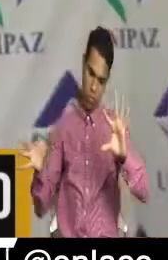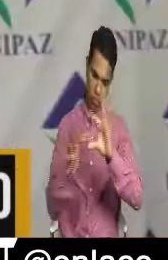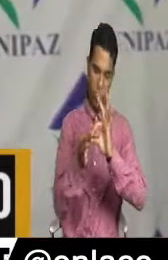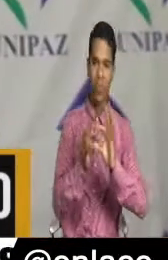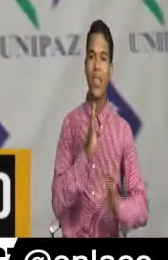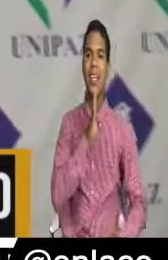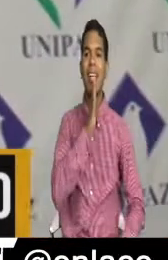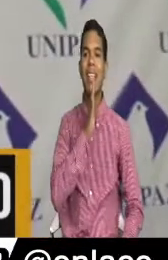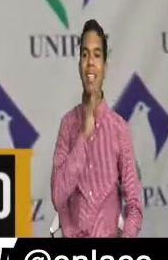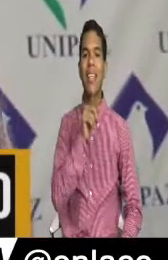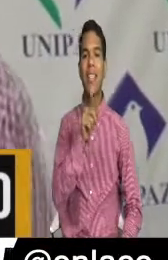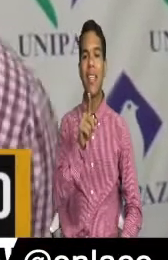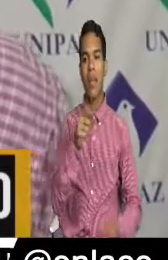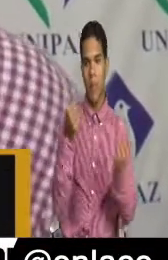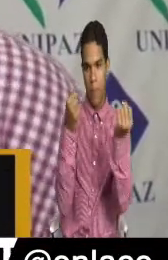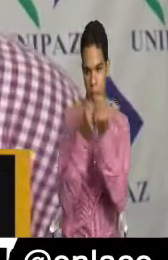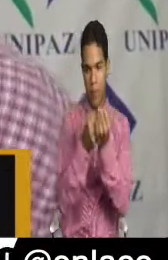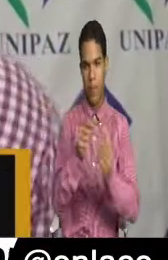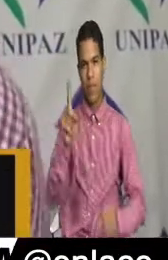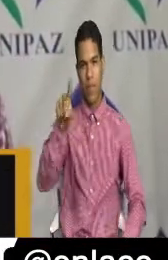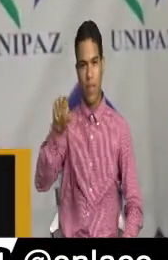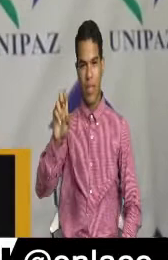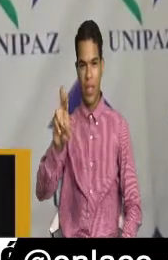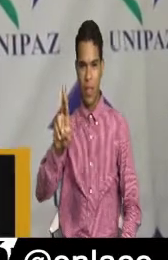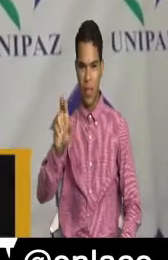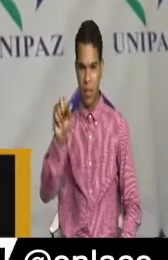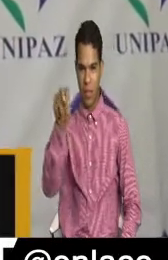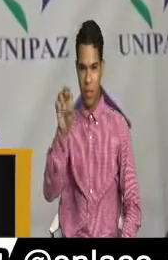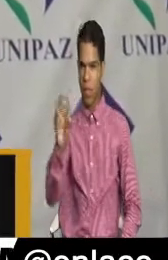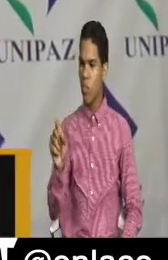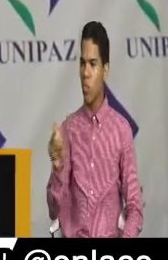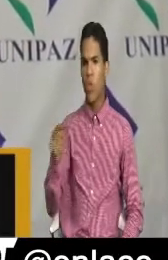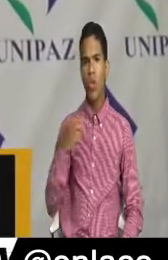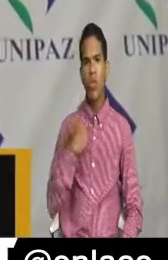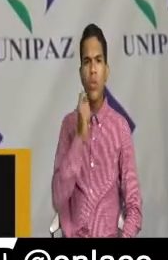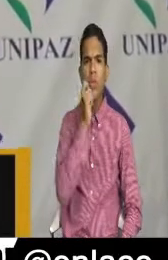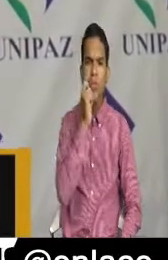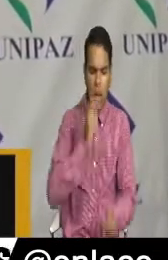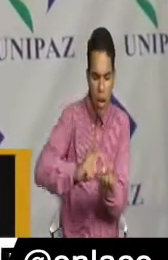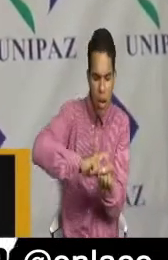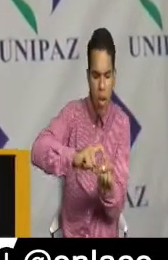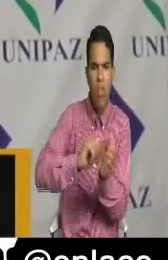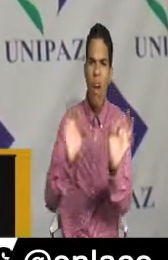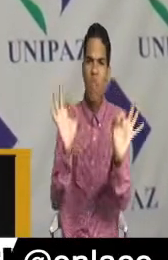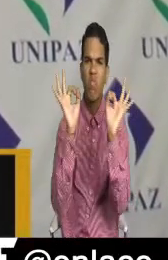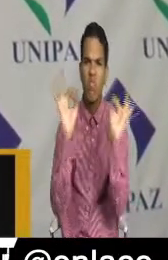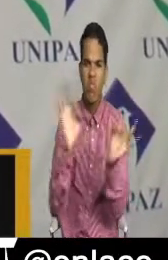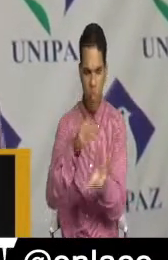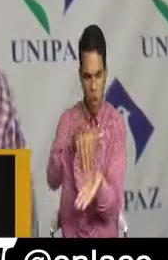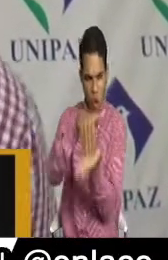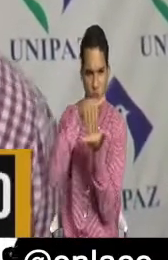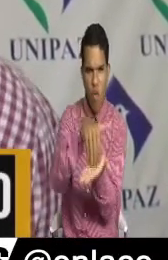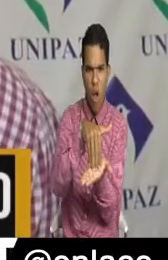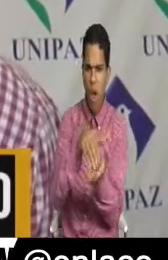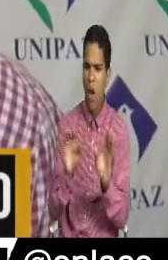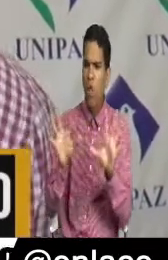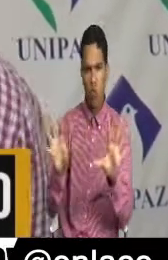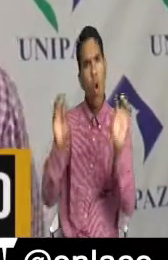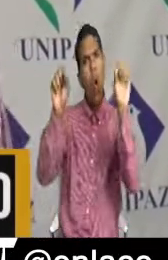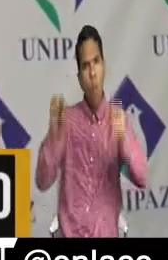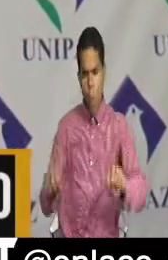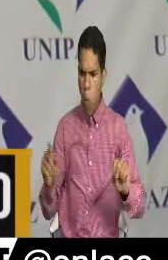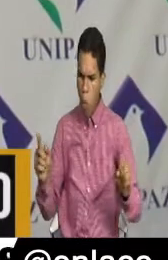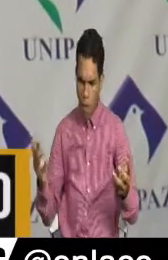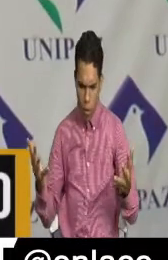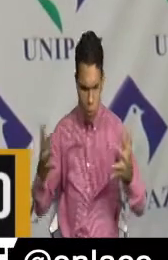es que esta es una raza rústica, es una raza originaria de la región, es una raza resistente, es una raza que se puede cruzar con otro